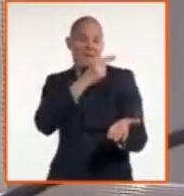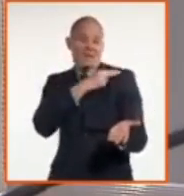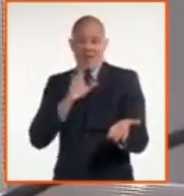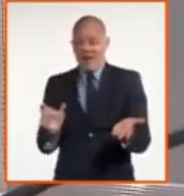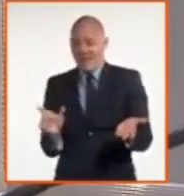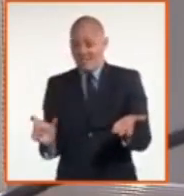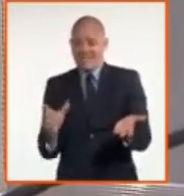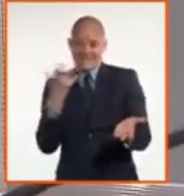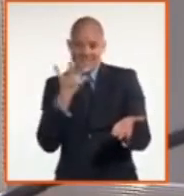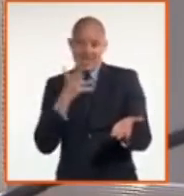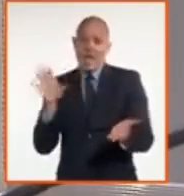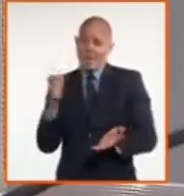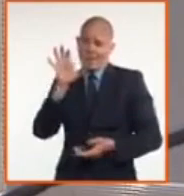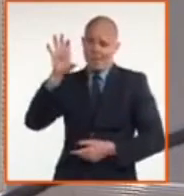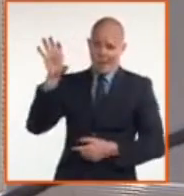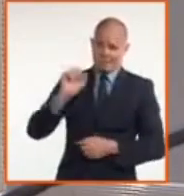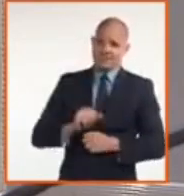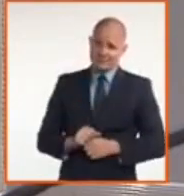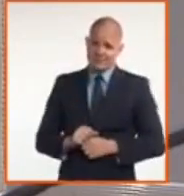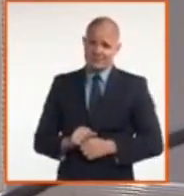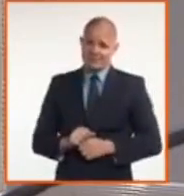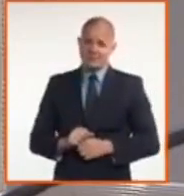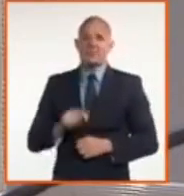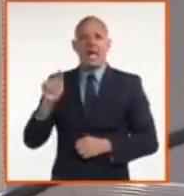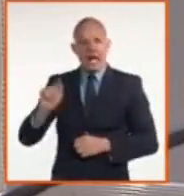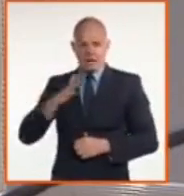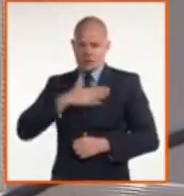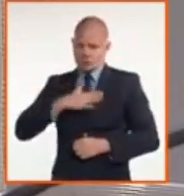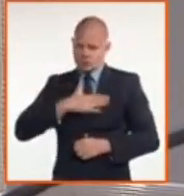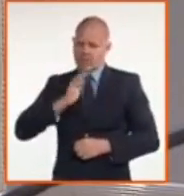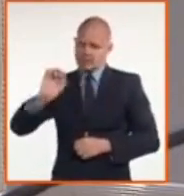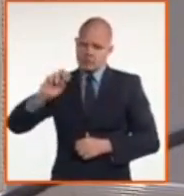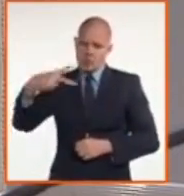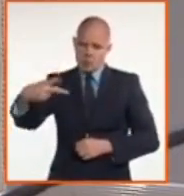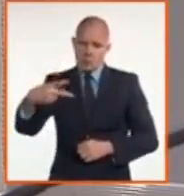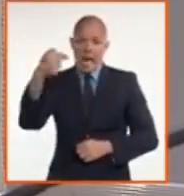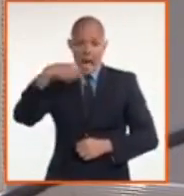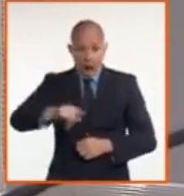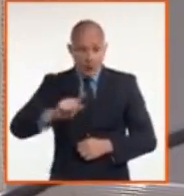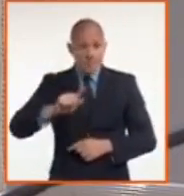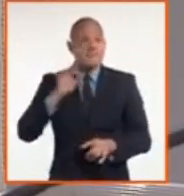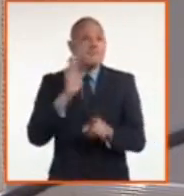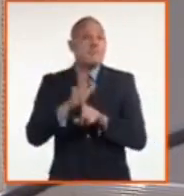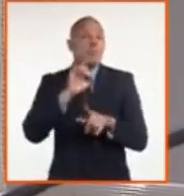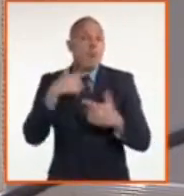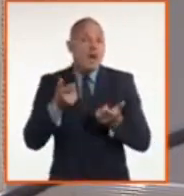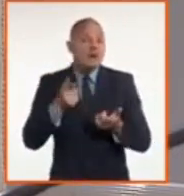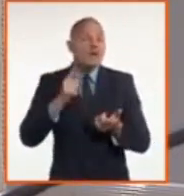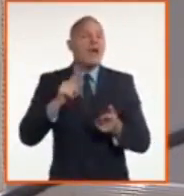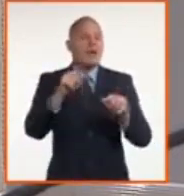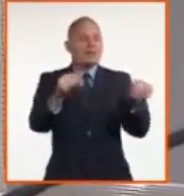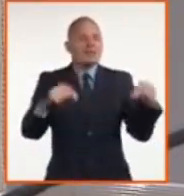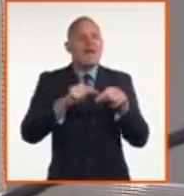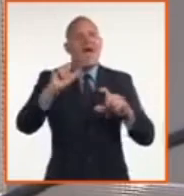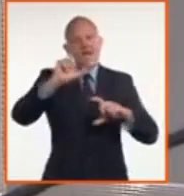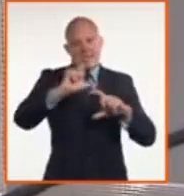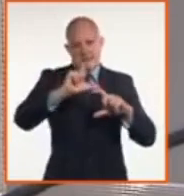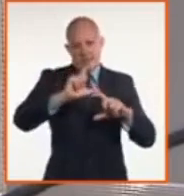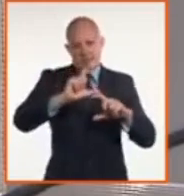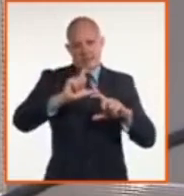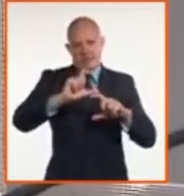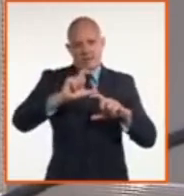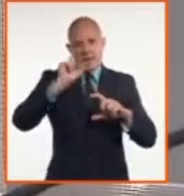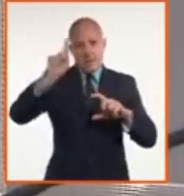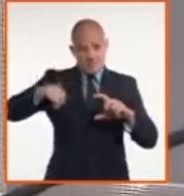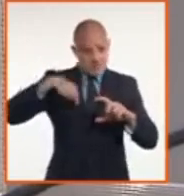tarjeta no pero eso sería en una segunda etapa que ya se pudiera hacer en los bancos y lo que sí establece la resolución y